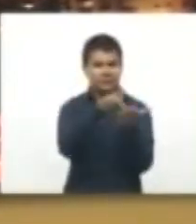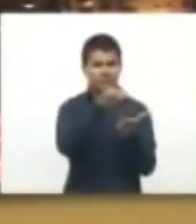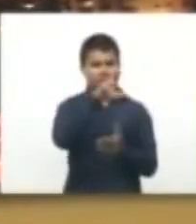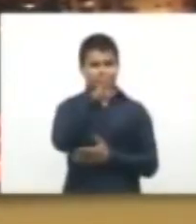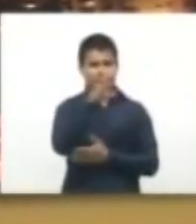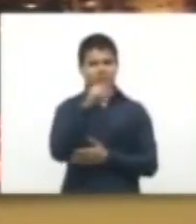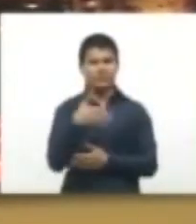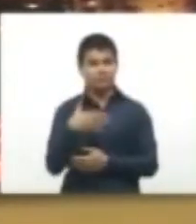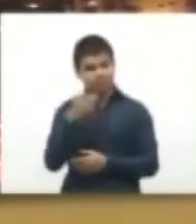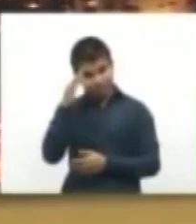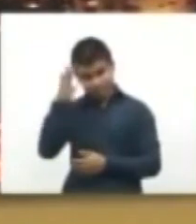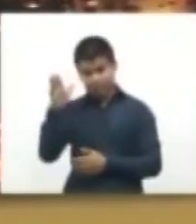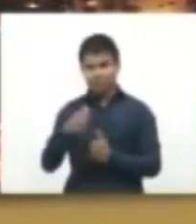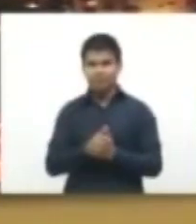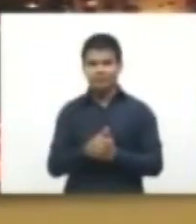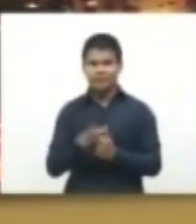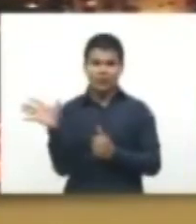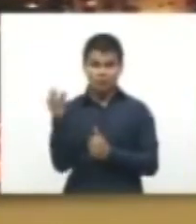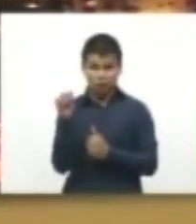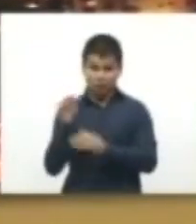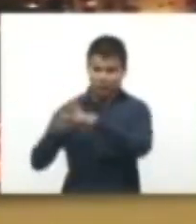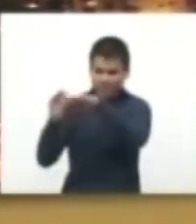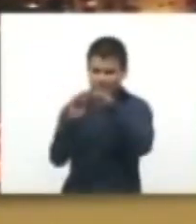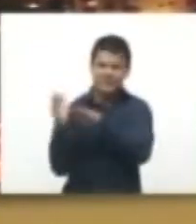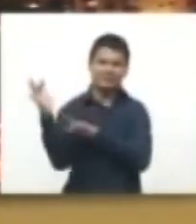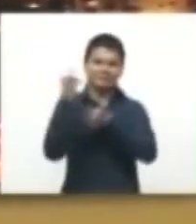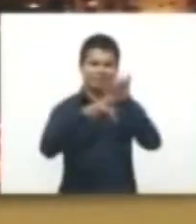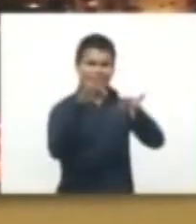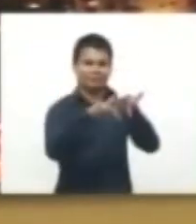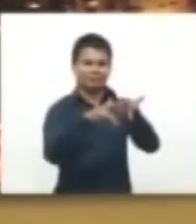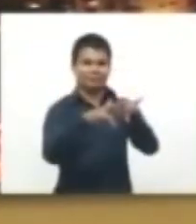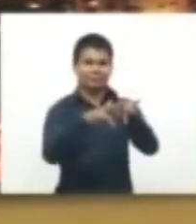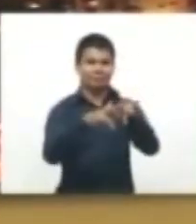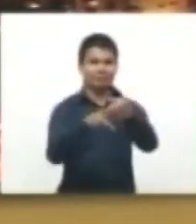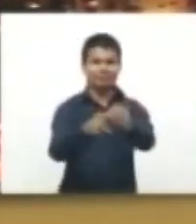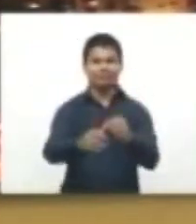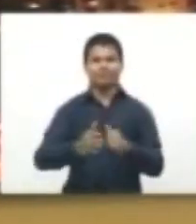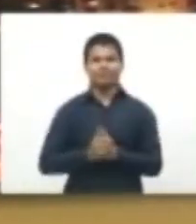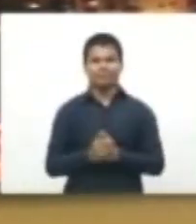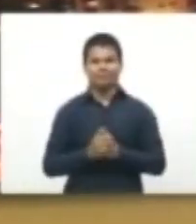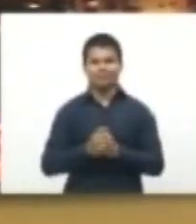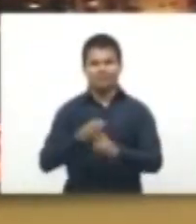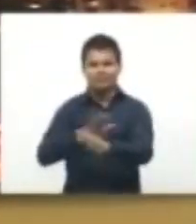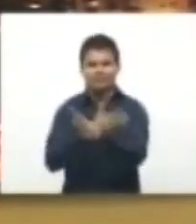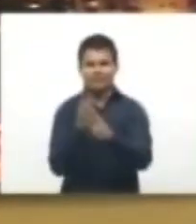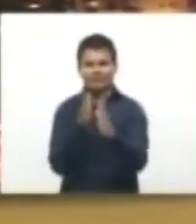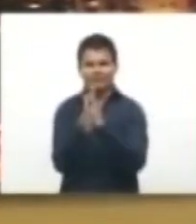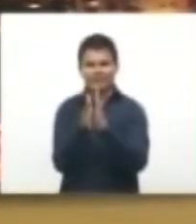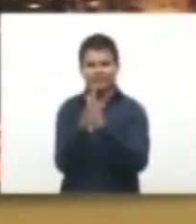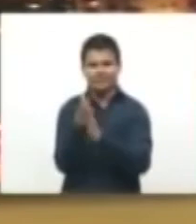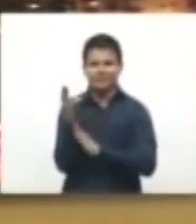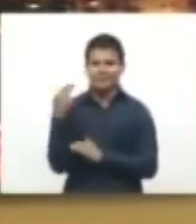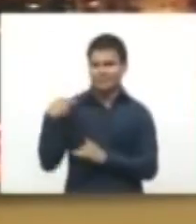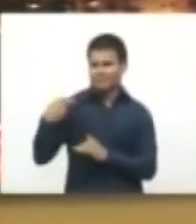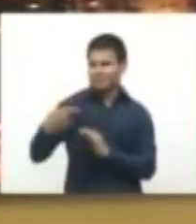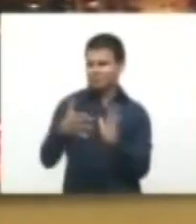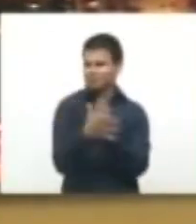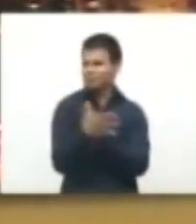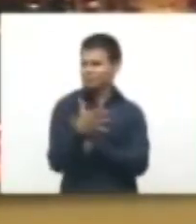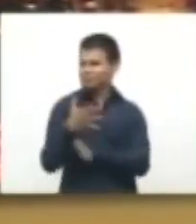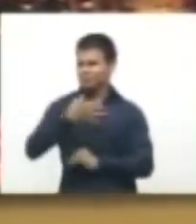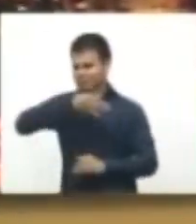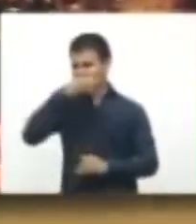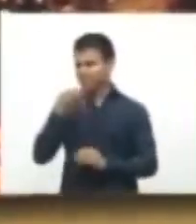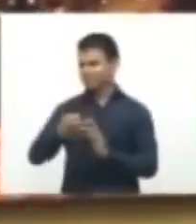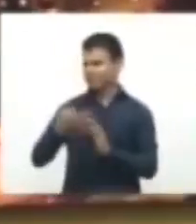Ya lo saben. Y queremos que todos vayan porque nosotros somos los artistas de moda. Le voy a cantar una historia, canción de la vida real. Le voy a cantar